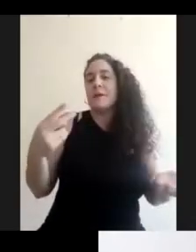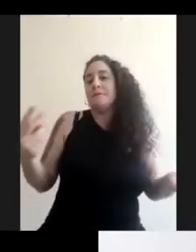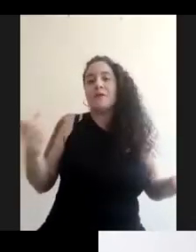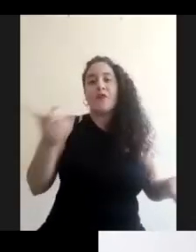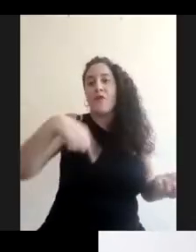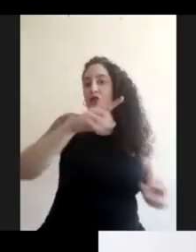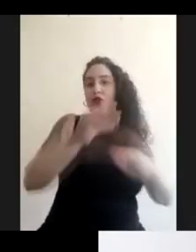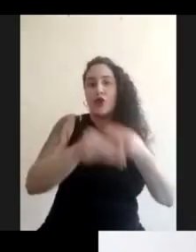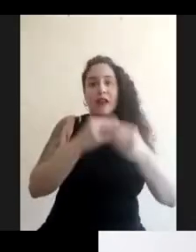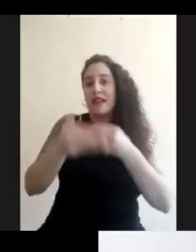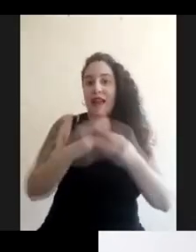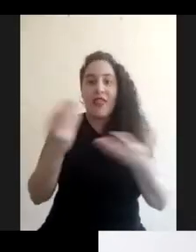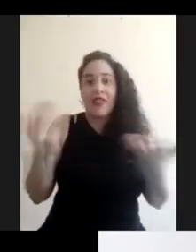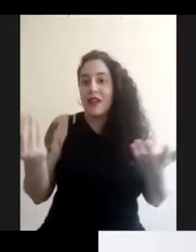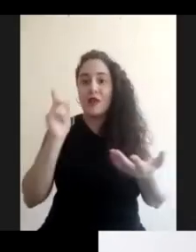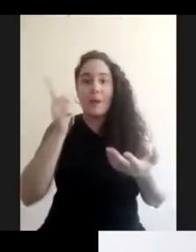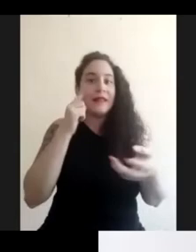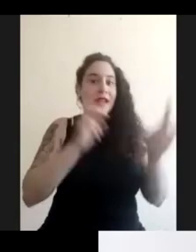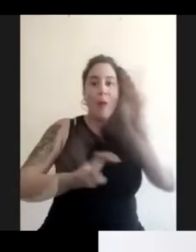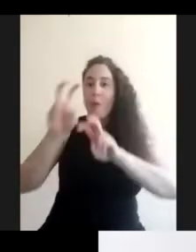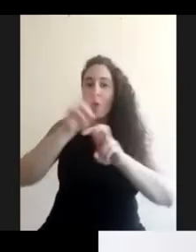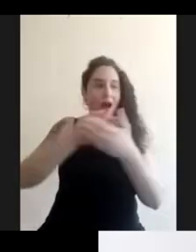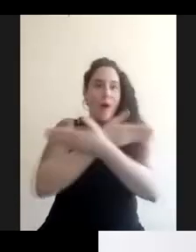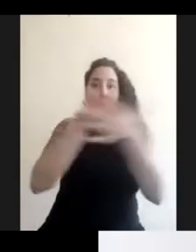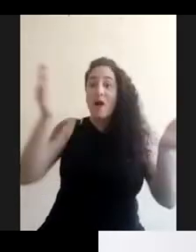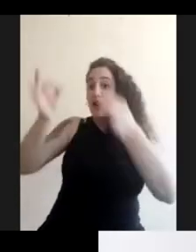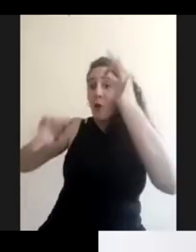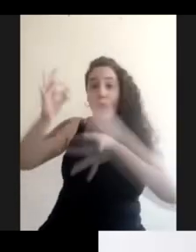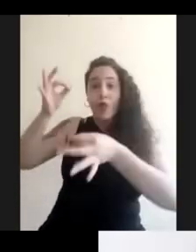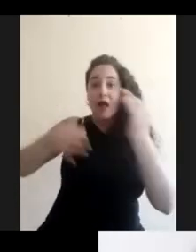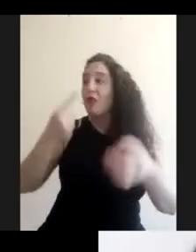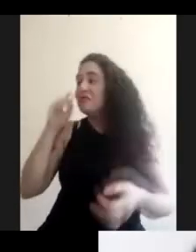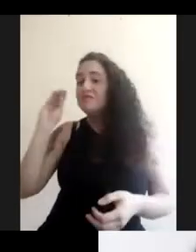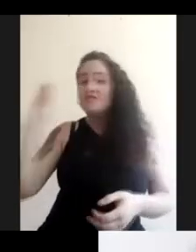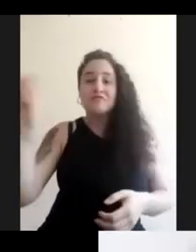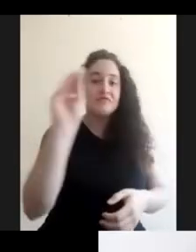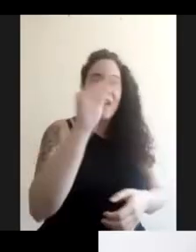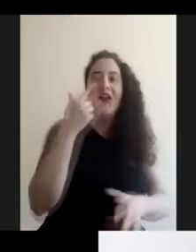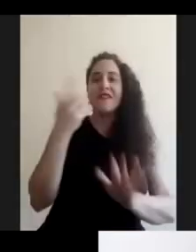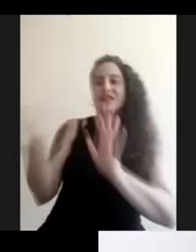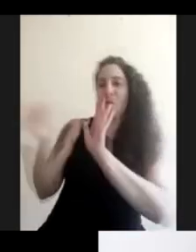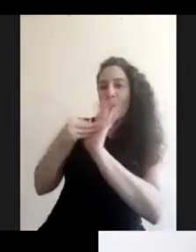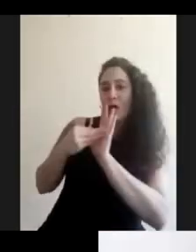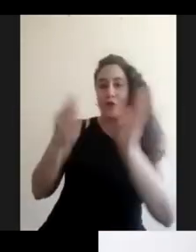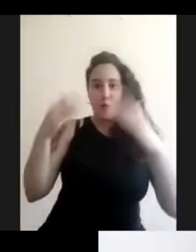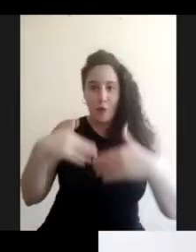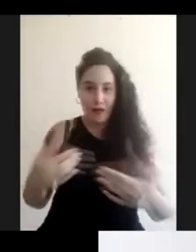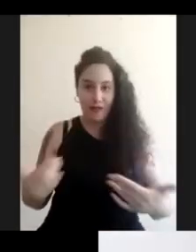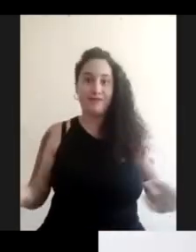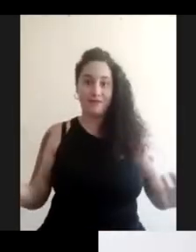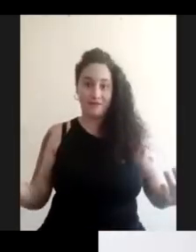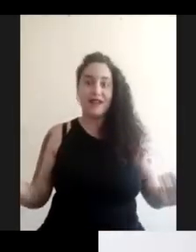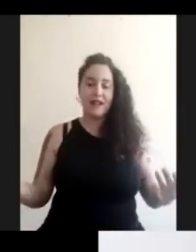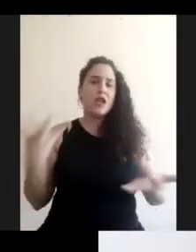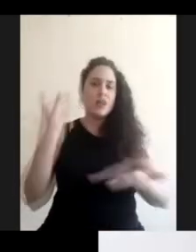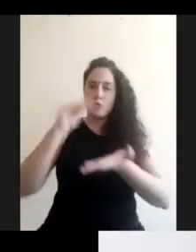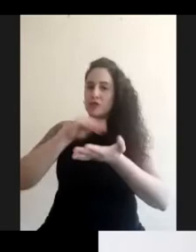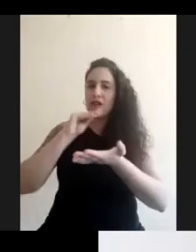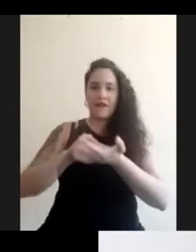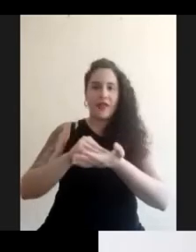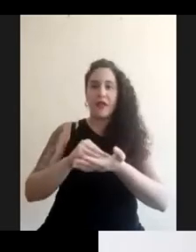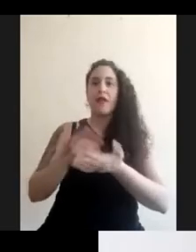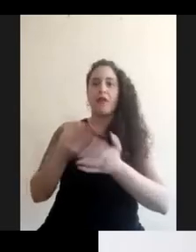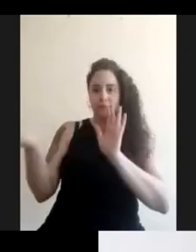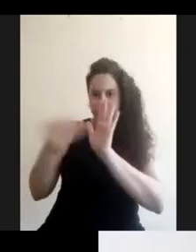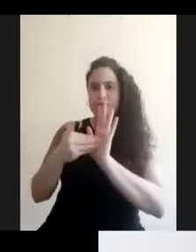iros a cualquier juzgado y mirar a ver si aparece ahí, y bueno, y muchas veces pues aparece por denuncia o